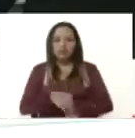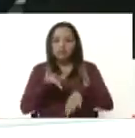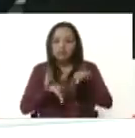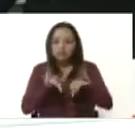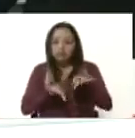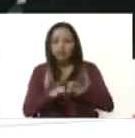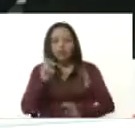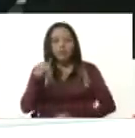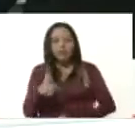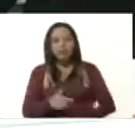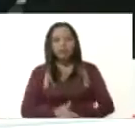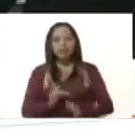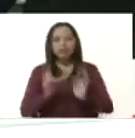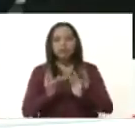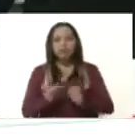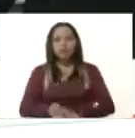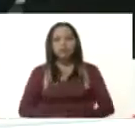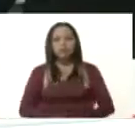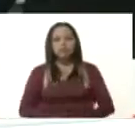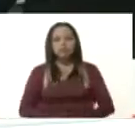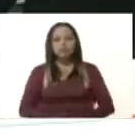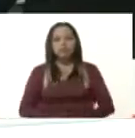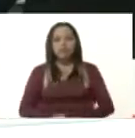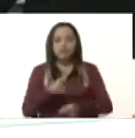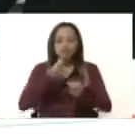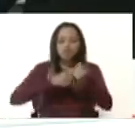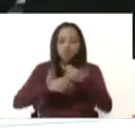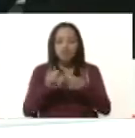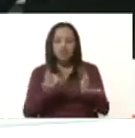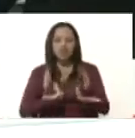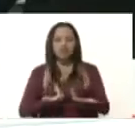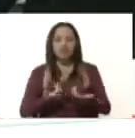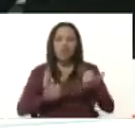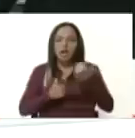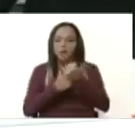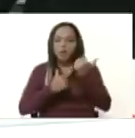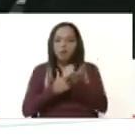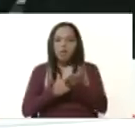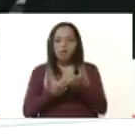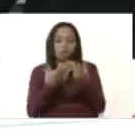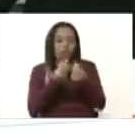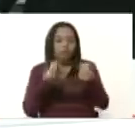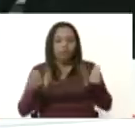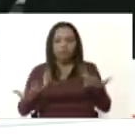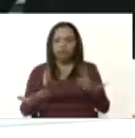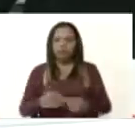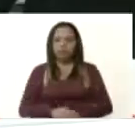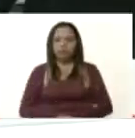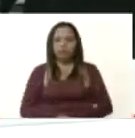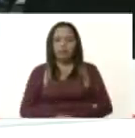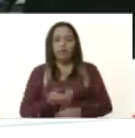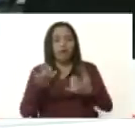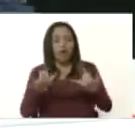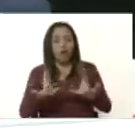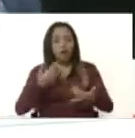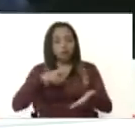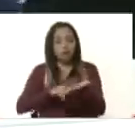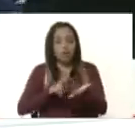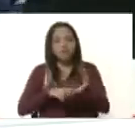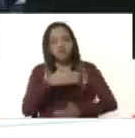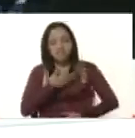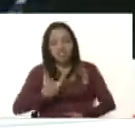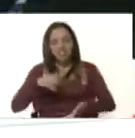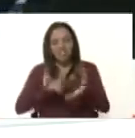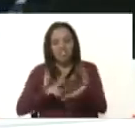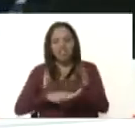tecnológica, financiera, monetaria y sustentado en una gran riqueza que ahora es líquida. ¿La quieres líquida? Te